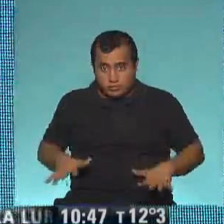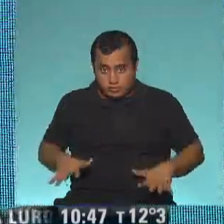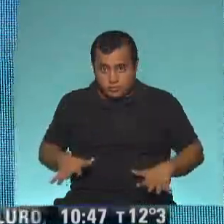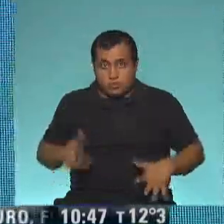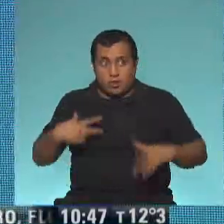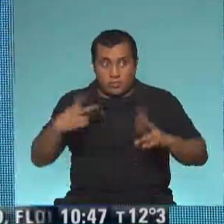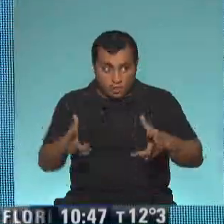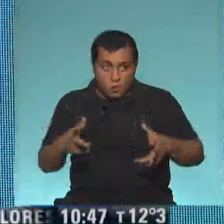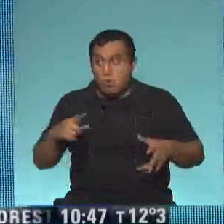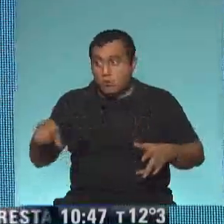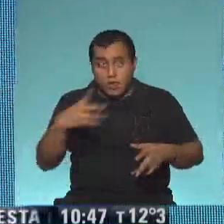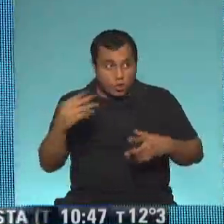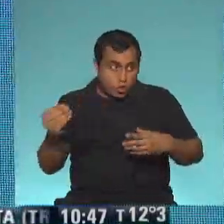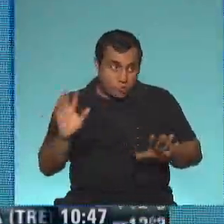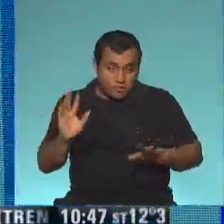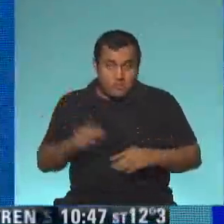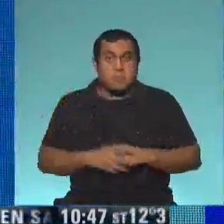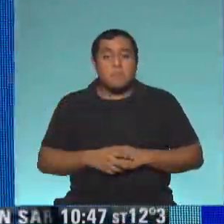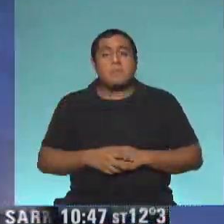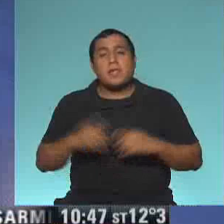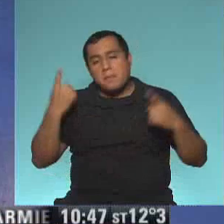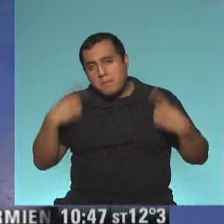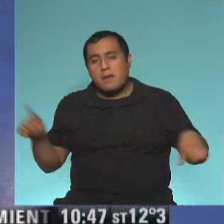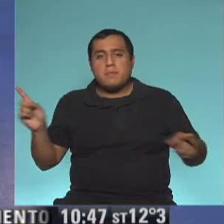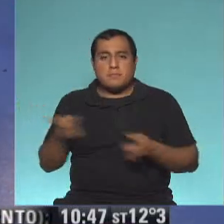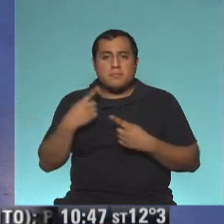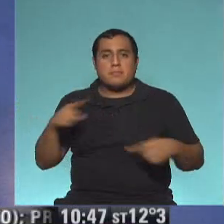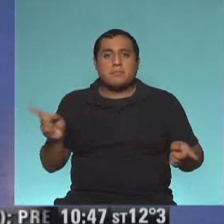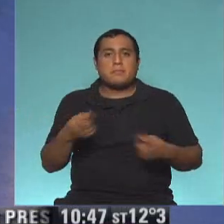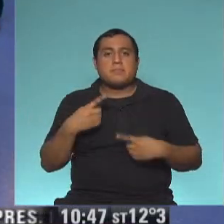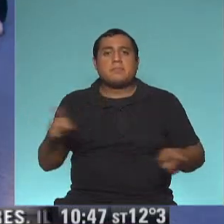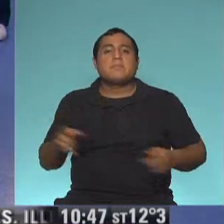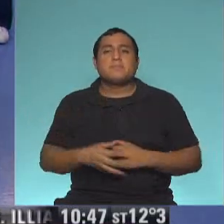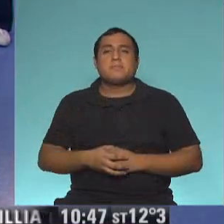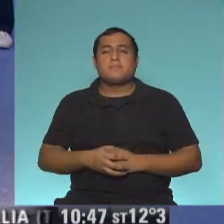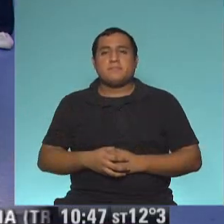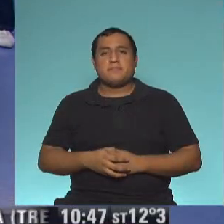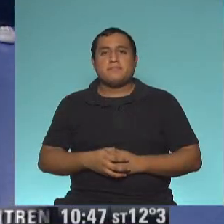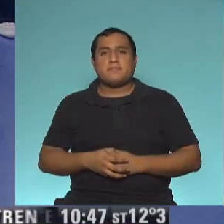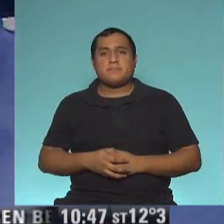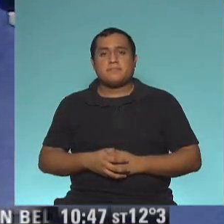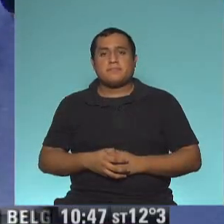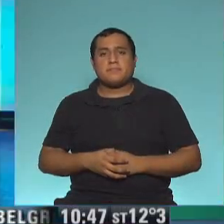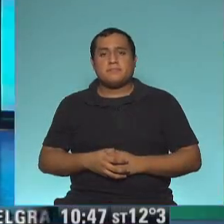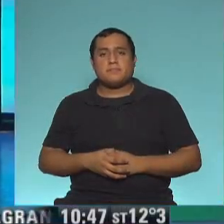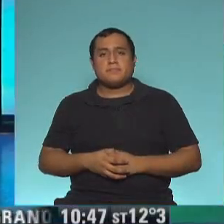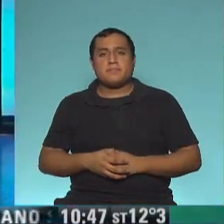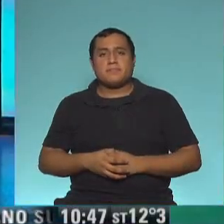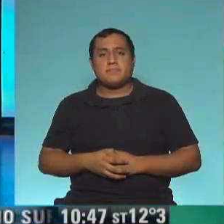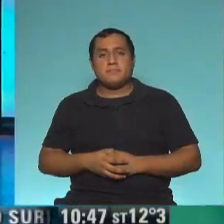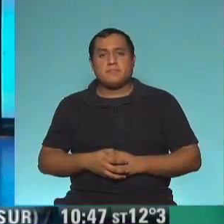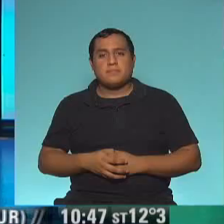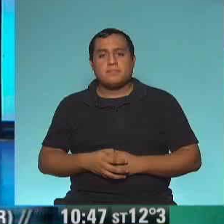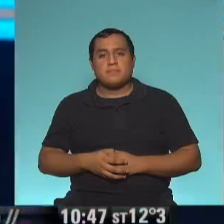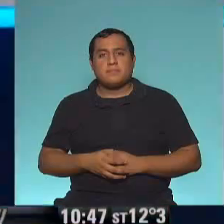Yo lo digo y después ustedes lo repiten. Bárbaro. Esta es la danza de la ensalada que está de moda, que está de moda. Esta es la danza de